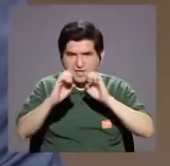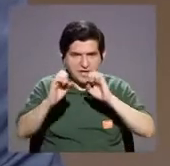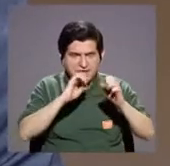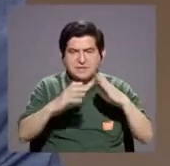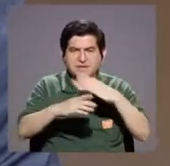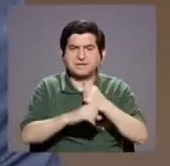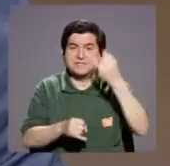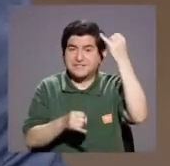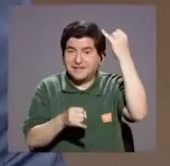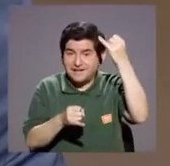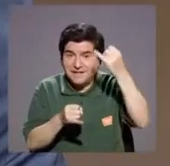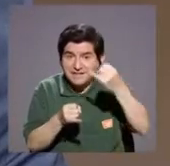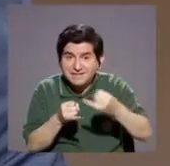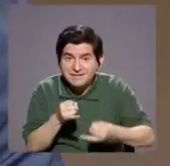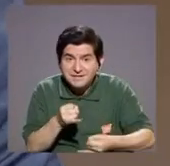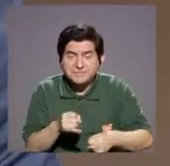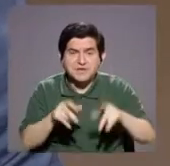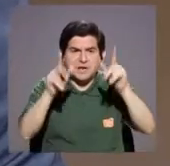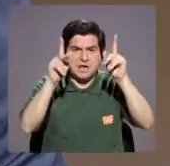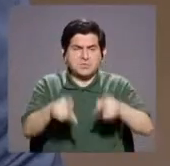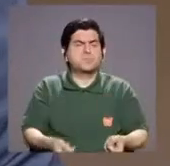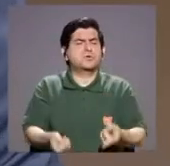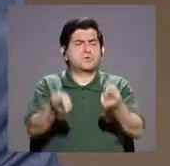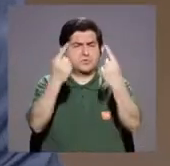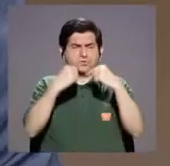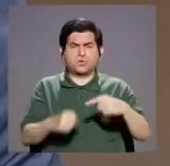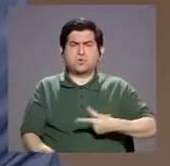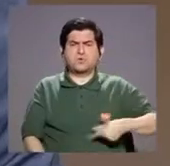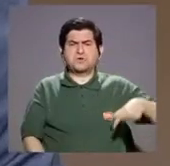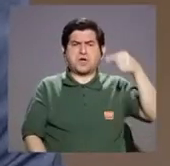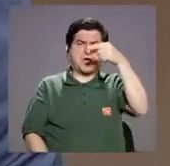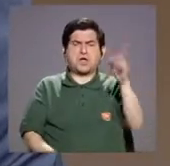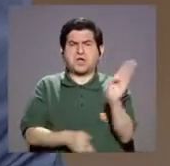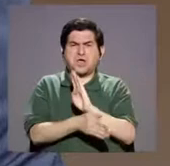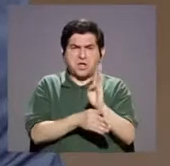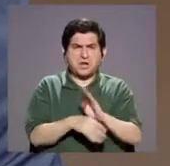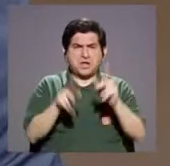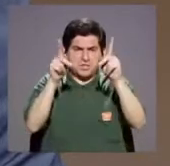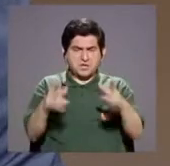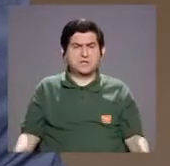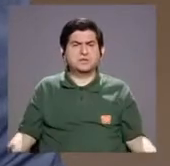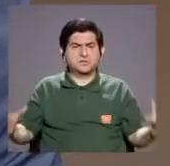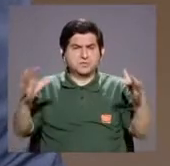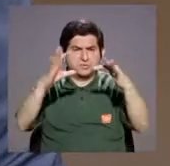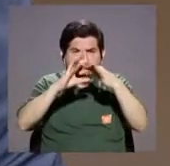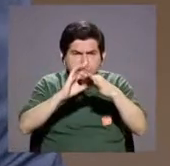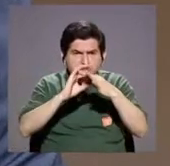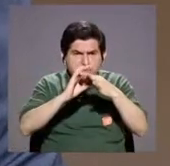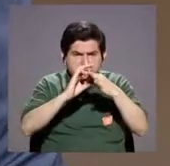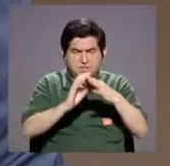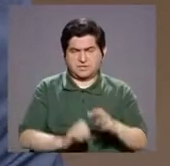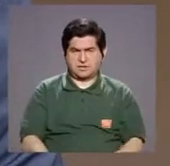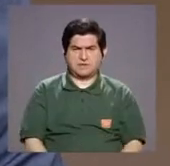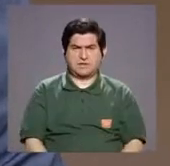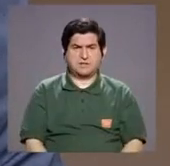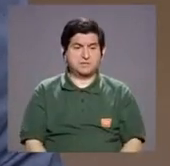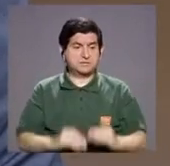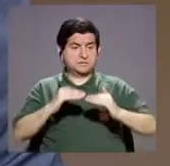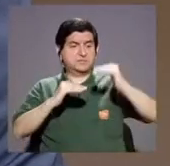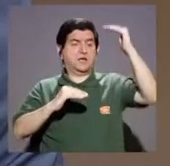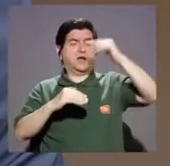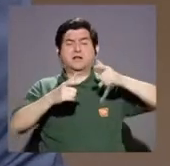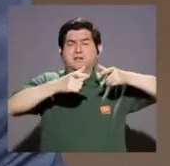cuando finaliza las personas que vienen que son gerentes de bancos personas vinculadas a altas